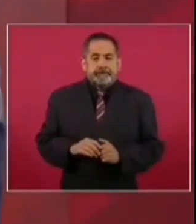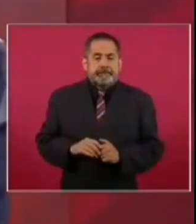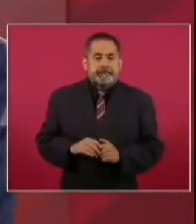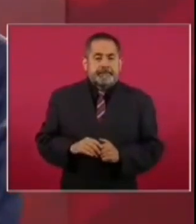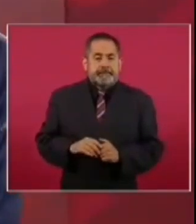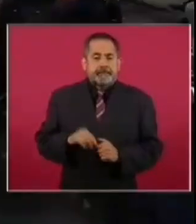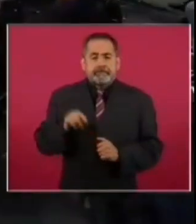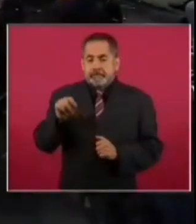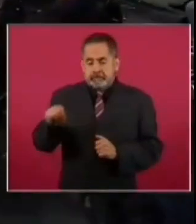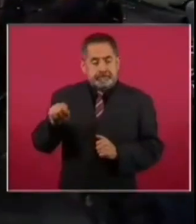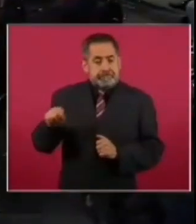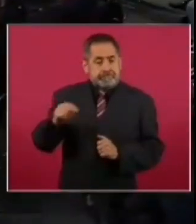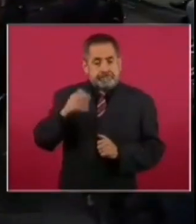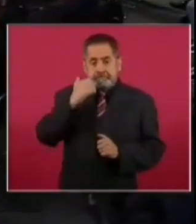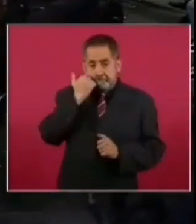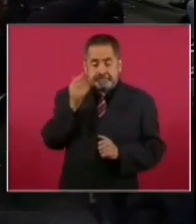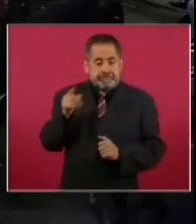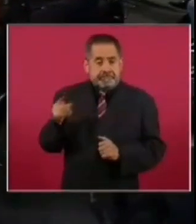lo quiso